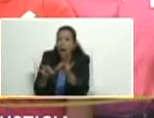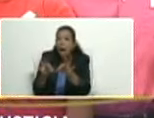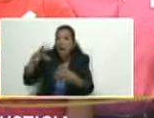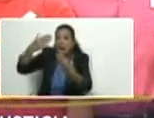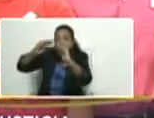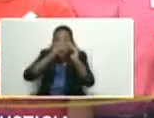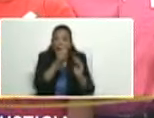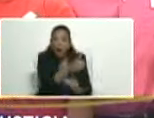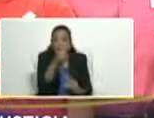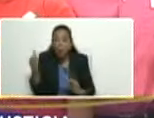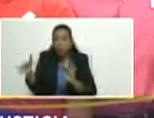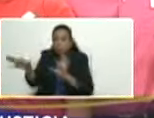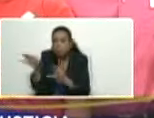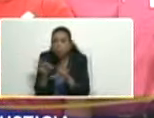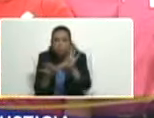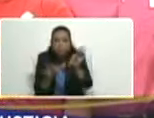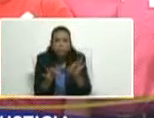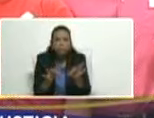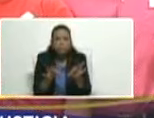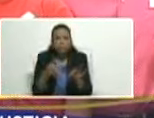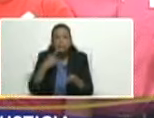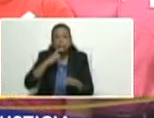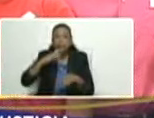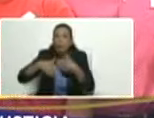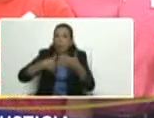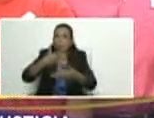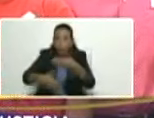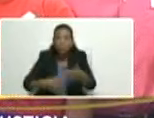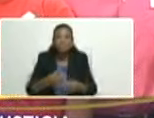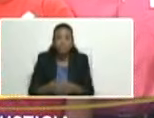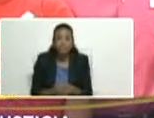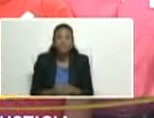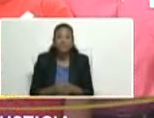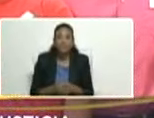generación que van cabalgando ya el territorio.